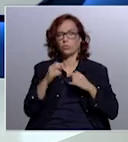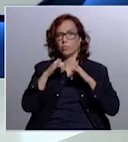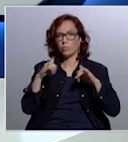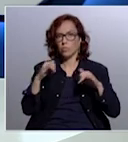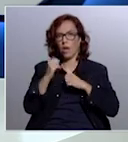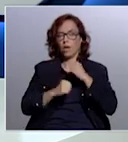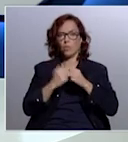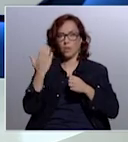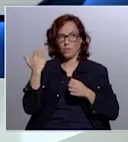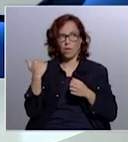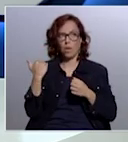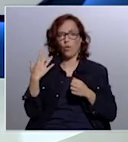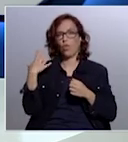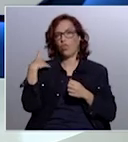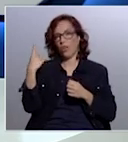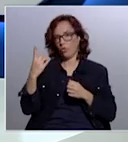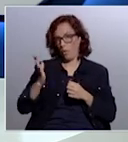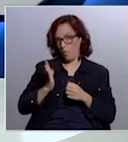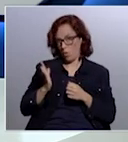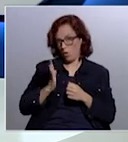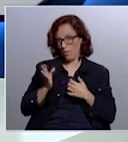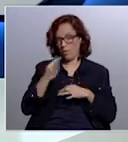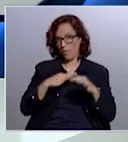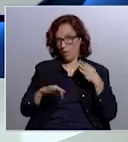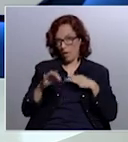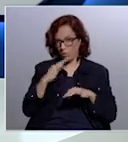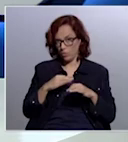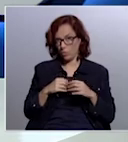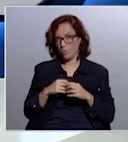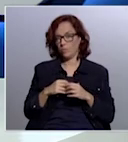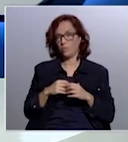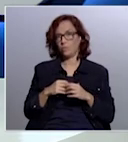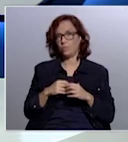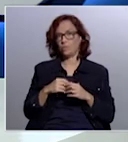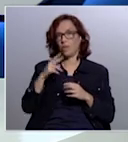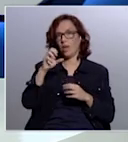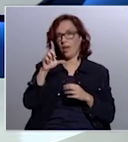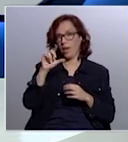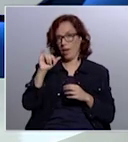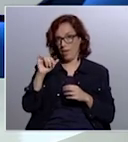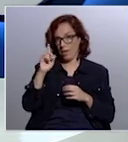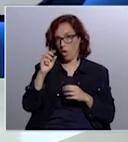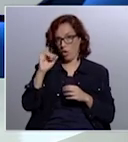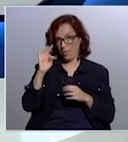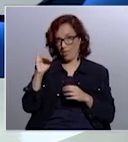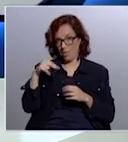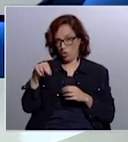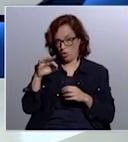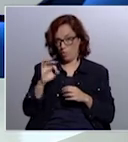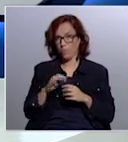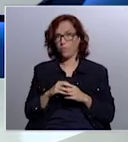el año pasado sobre directoras y mujeres de teatro nelly goitiño que es una de las mujeres que